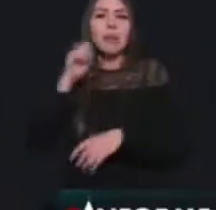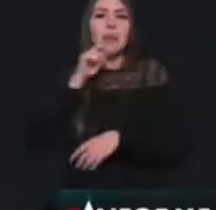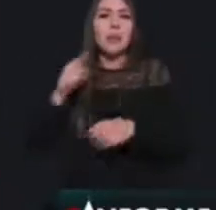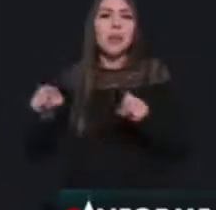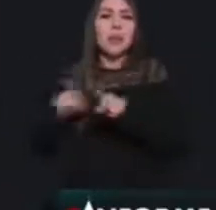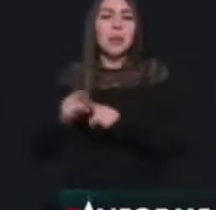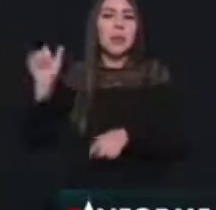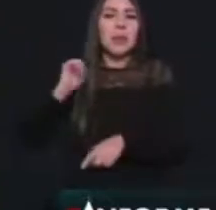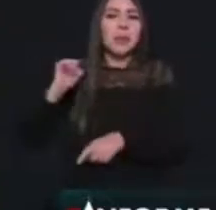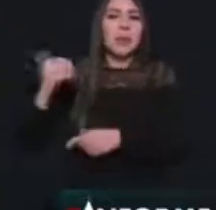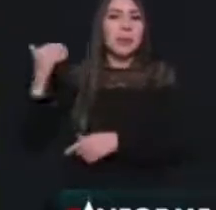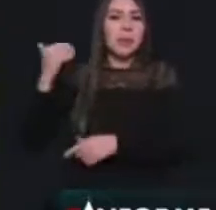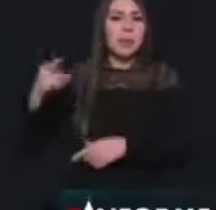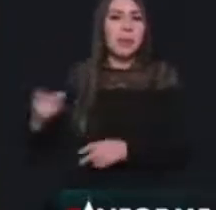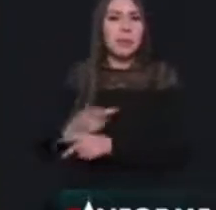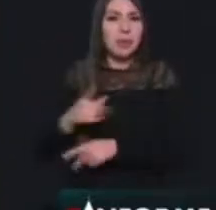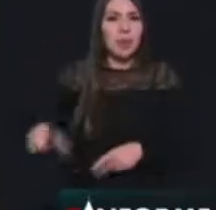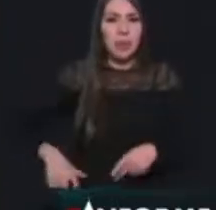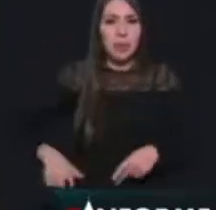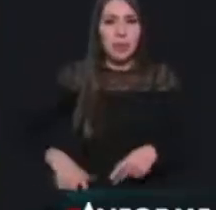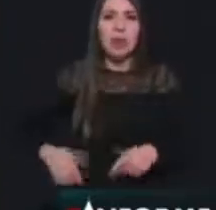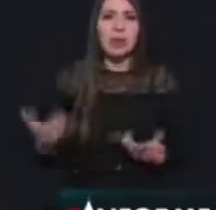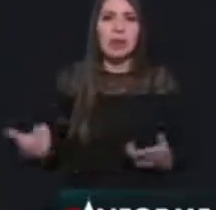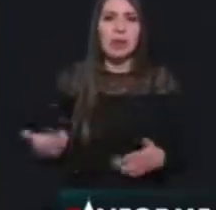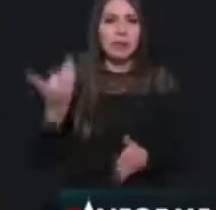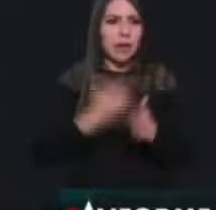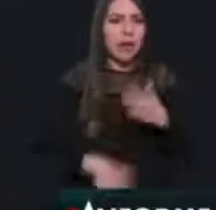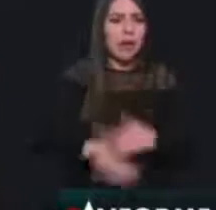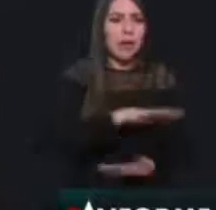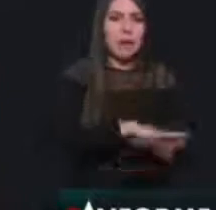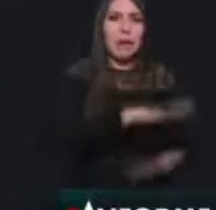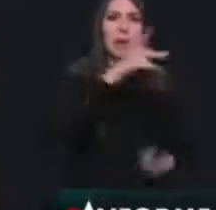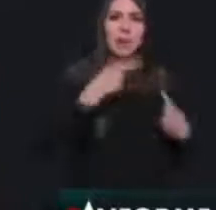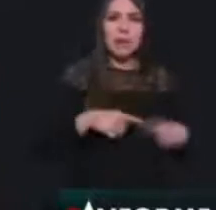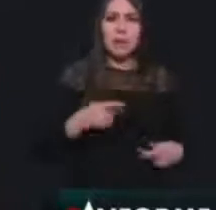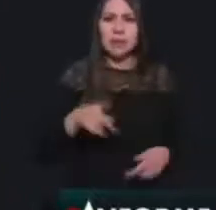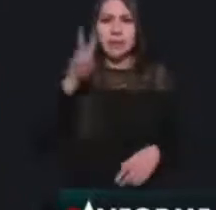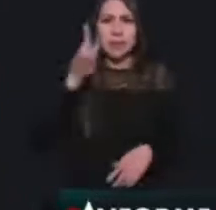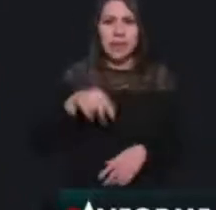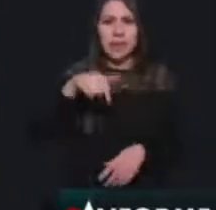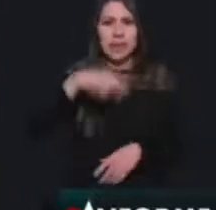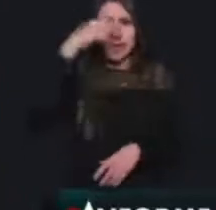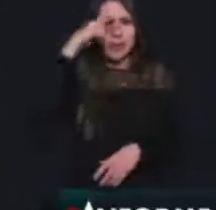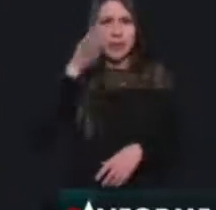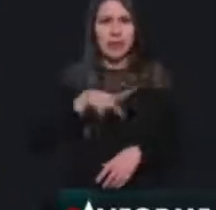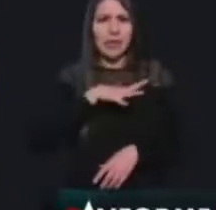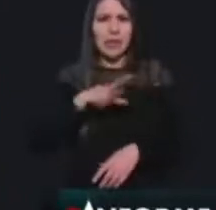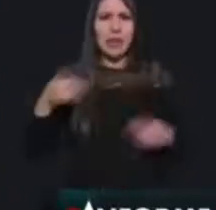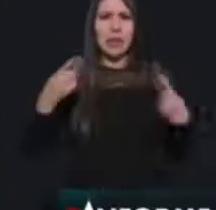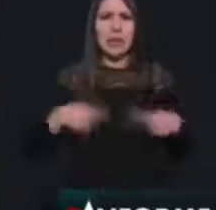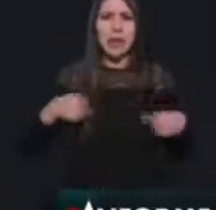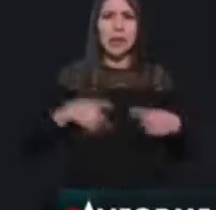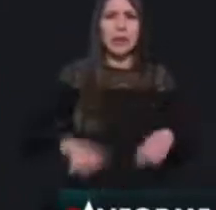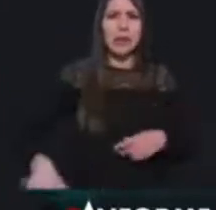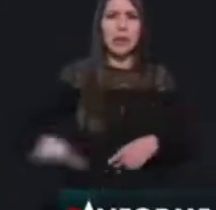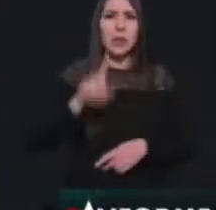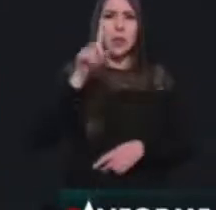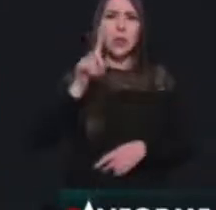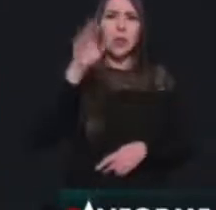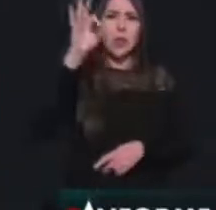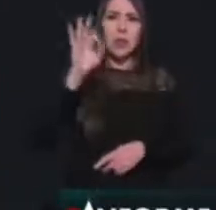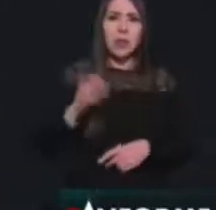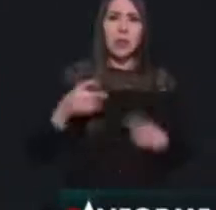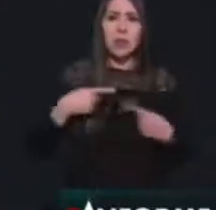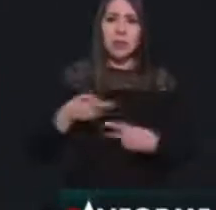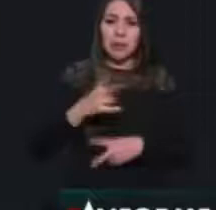mayorías. Vuelvo a poner mi eterno ejemplo. Es increíble que al menos en México el 1% de la población que es capaz de generar riqueza